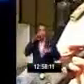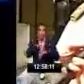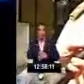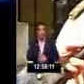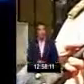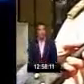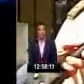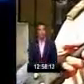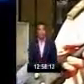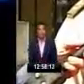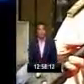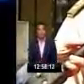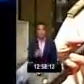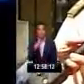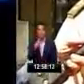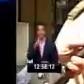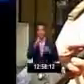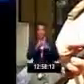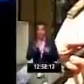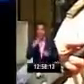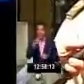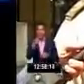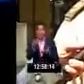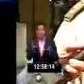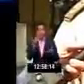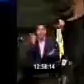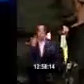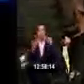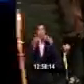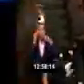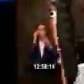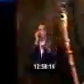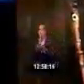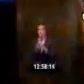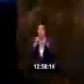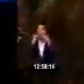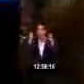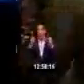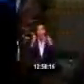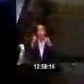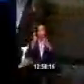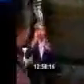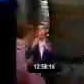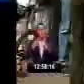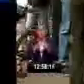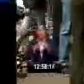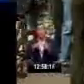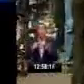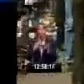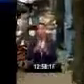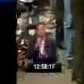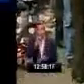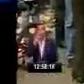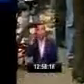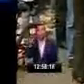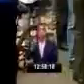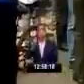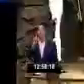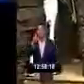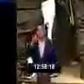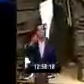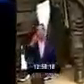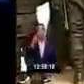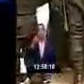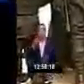detención. Narraciones que él hizo incitando a la paralización. En Quito, mientras tanto, a flagrancia fue llevado Jorge Calderón, en